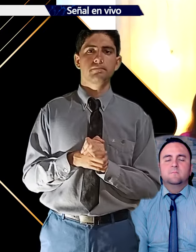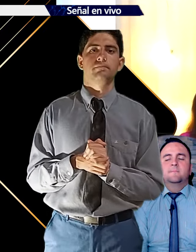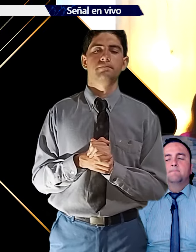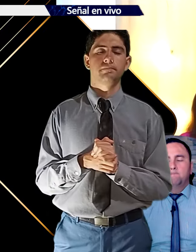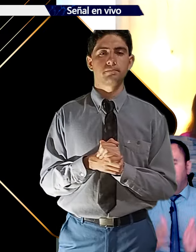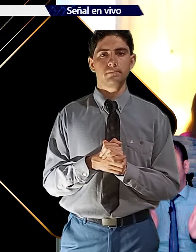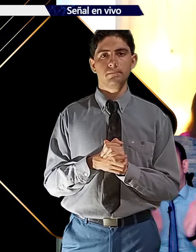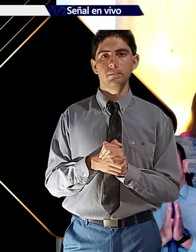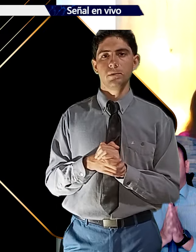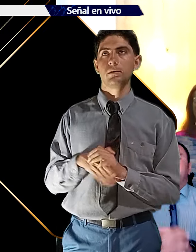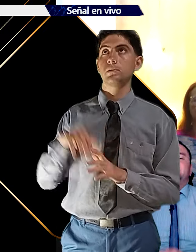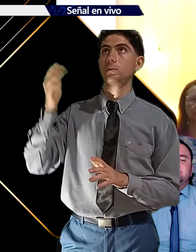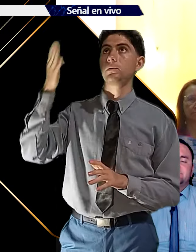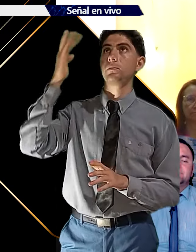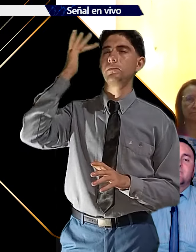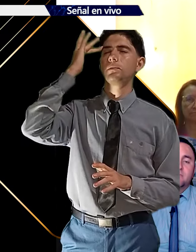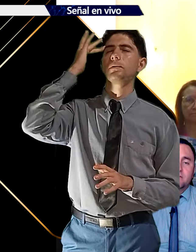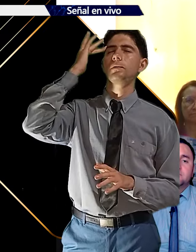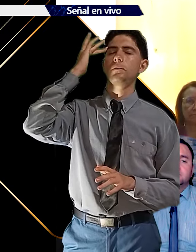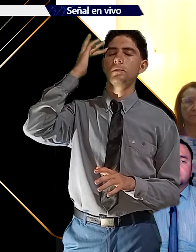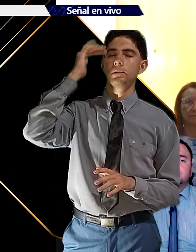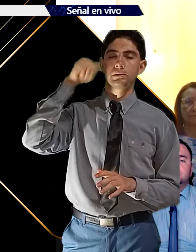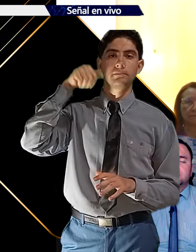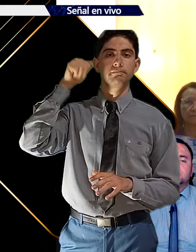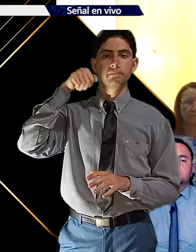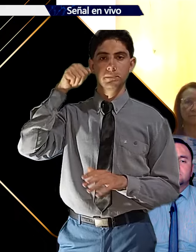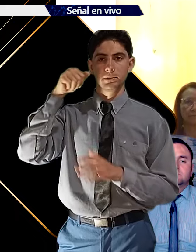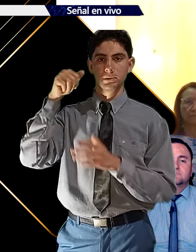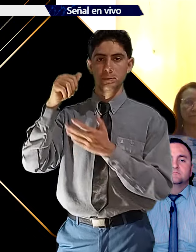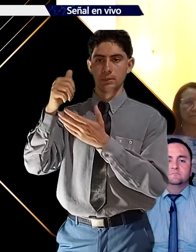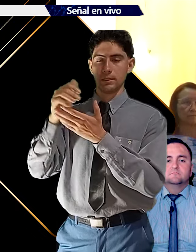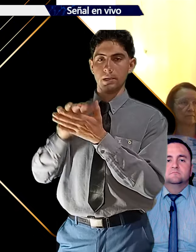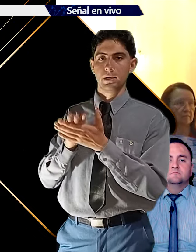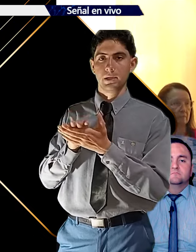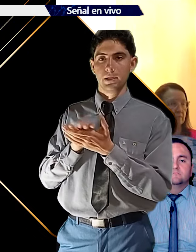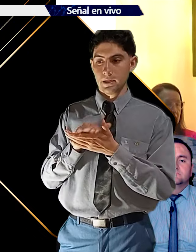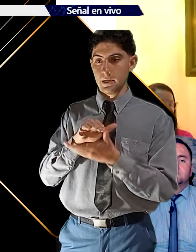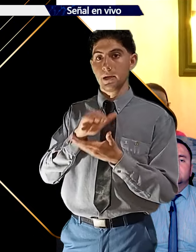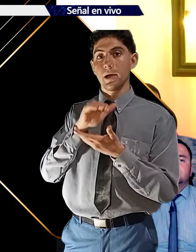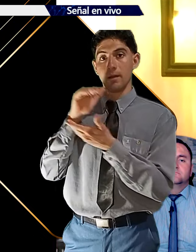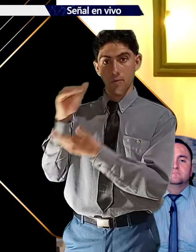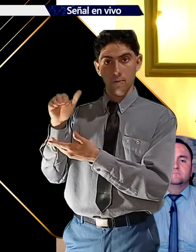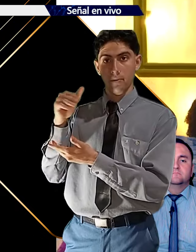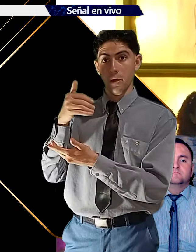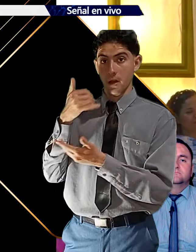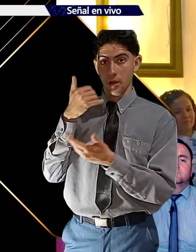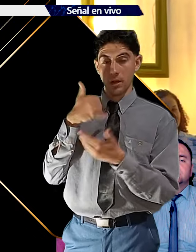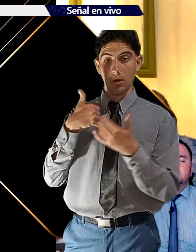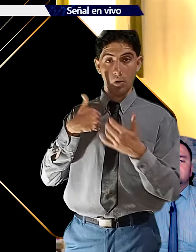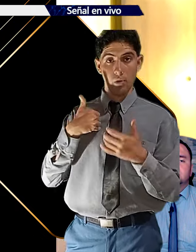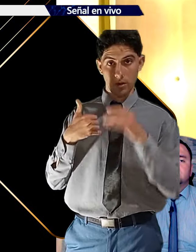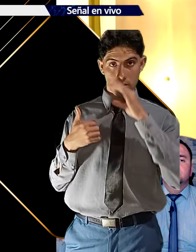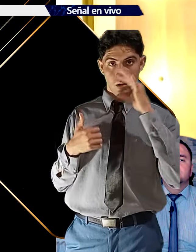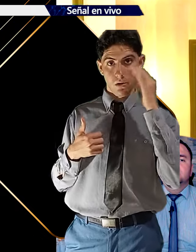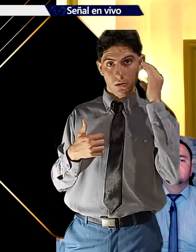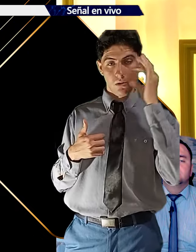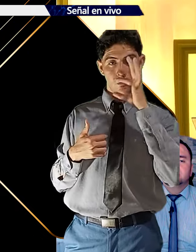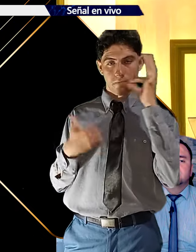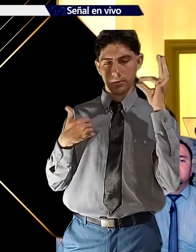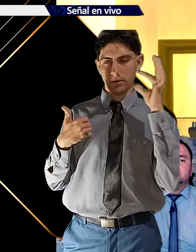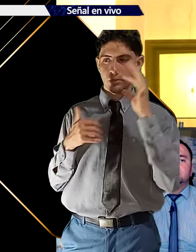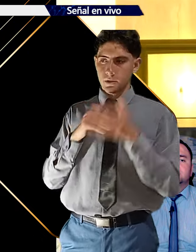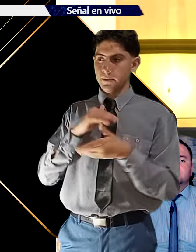leona a cuidar de tus hijos. Inmediatamente en ese momento el Señor me mostró, sí, se la dio al muchacho. Vea, le serví la comida,